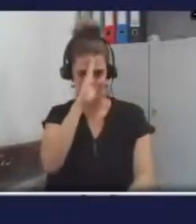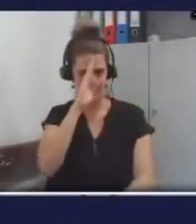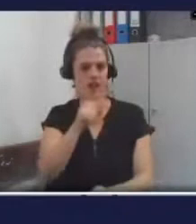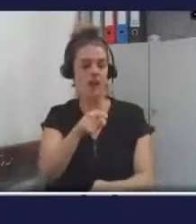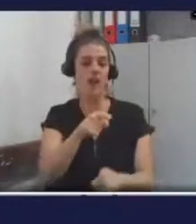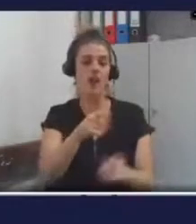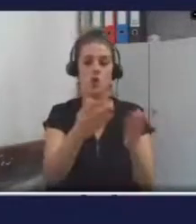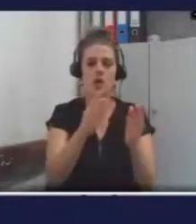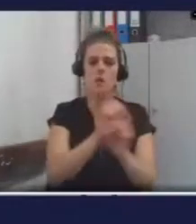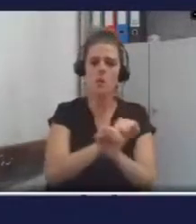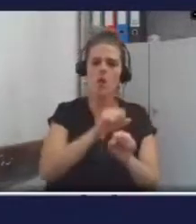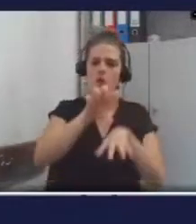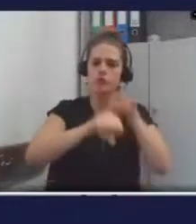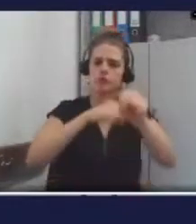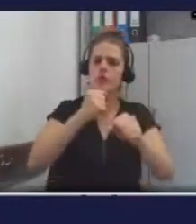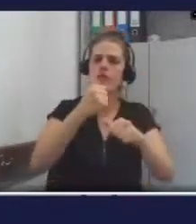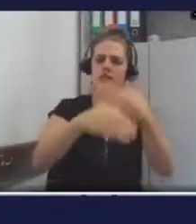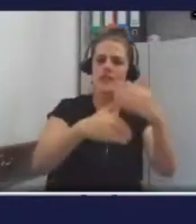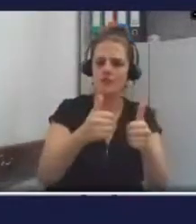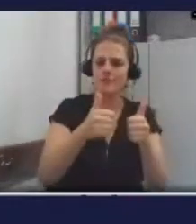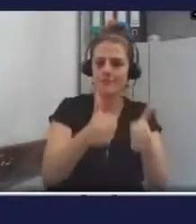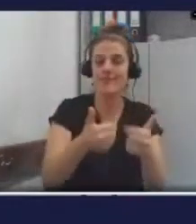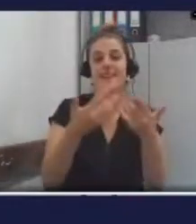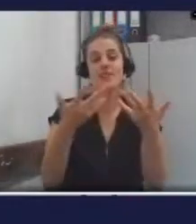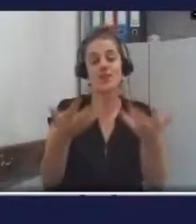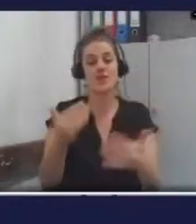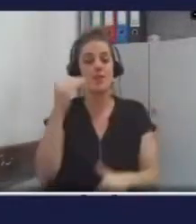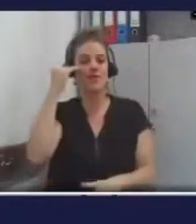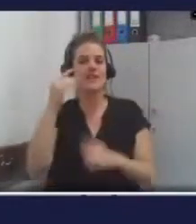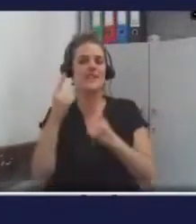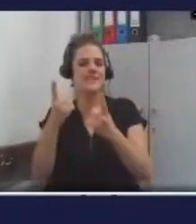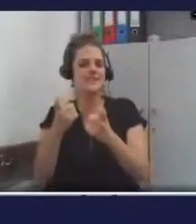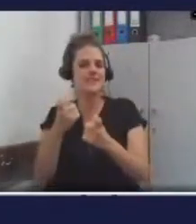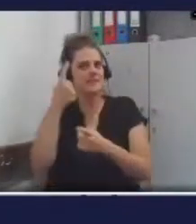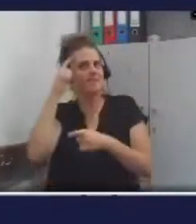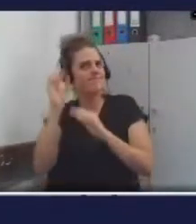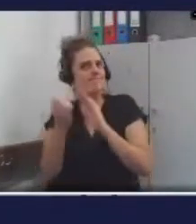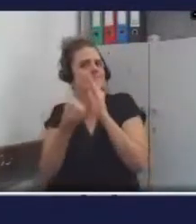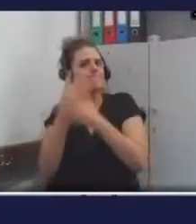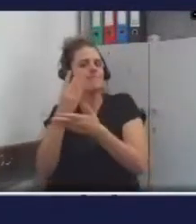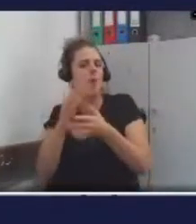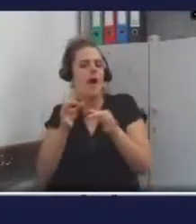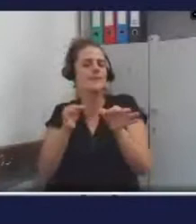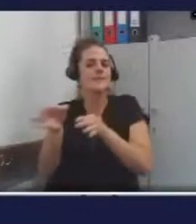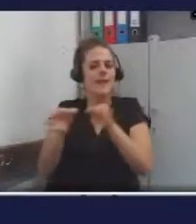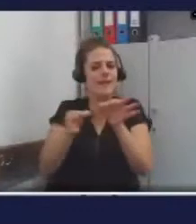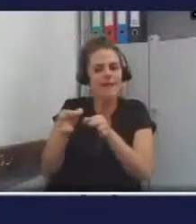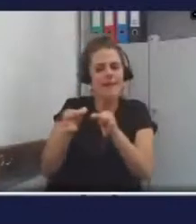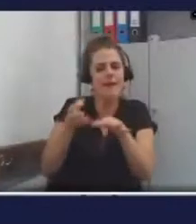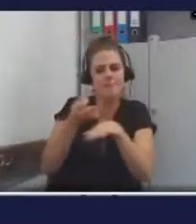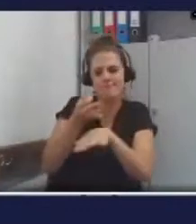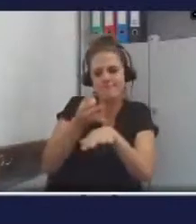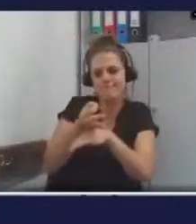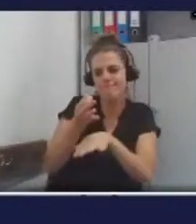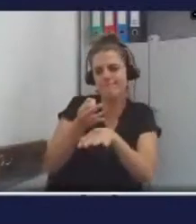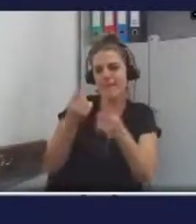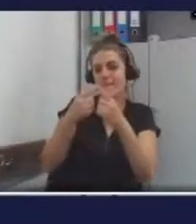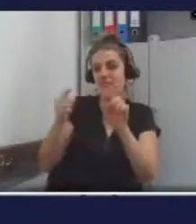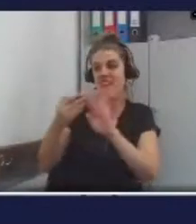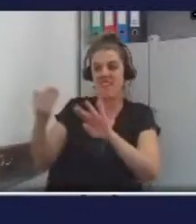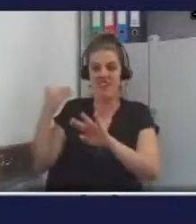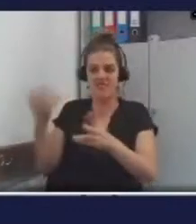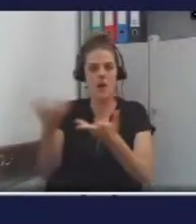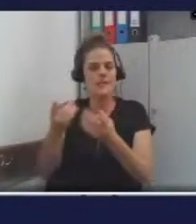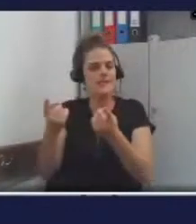pudiera desarrollar, había que generar estrategias pedagógicas distintas a las comunes, pero no solo en relación a lo vincular, sino